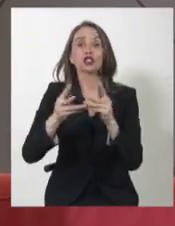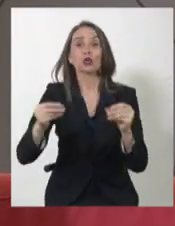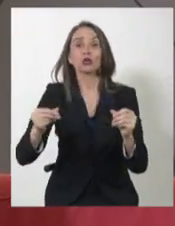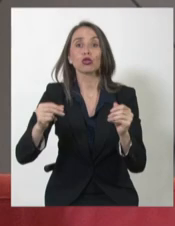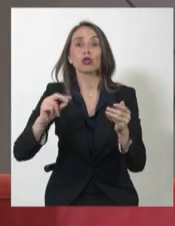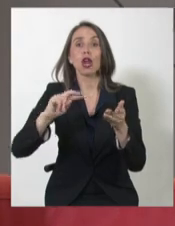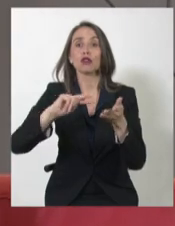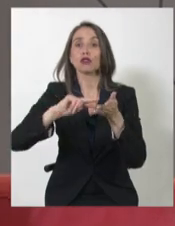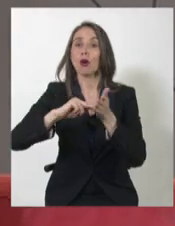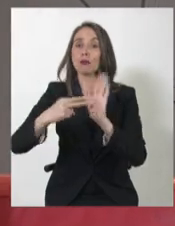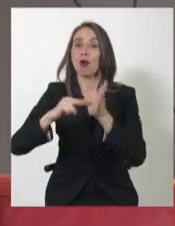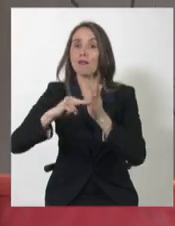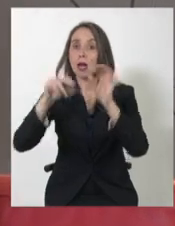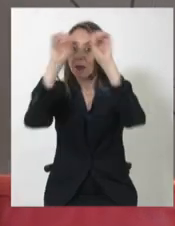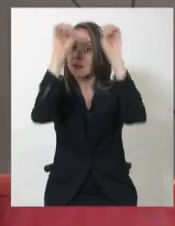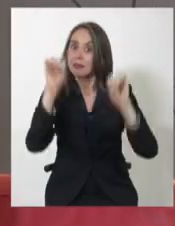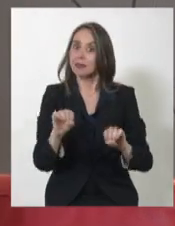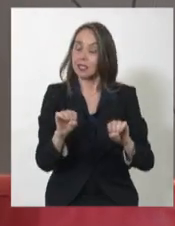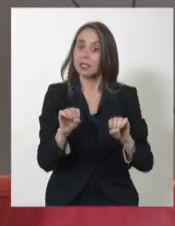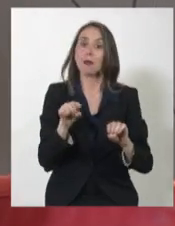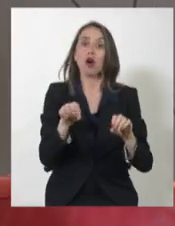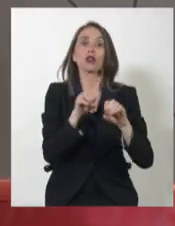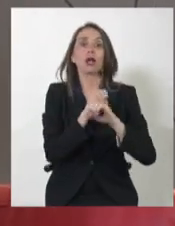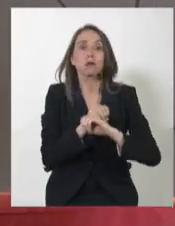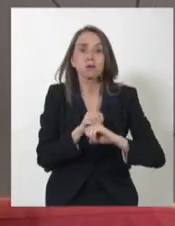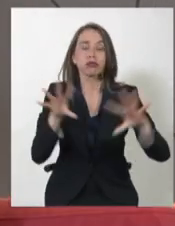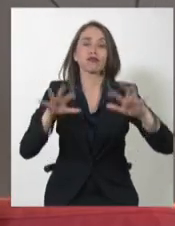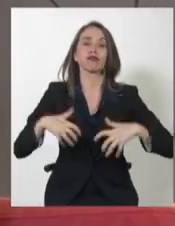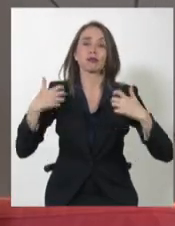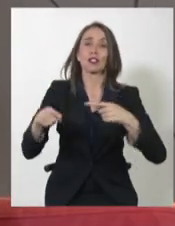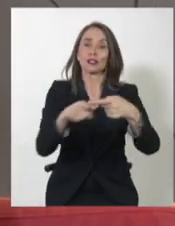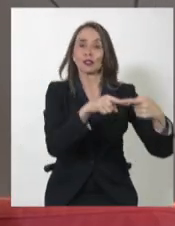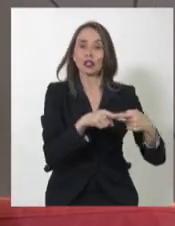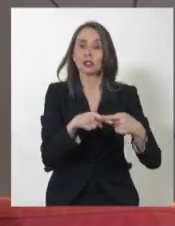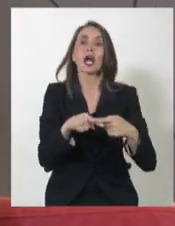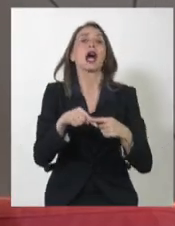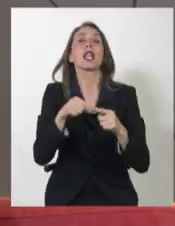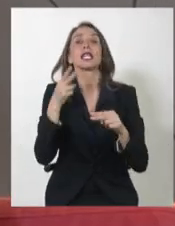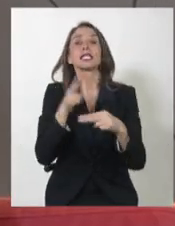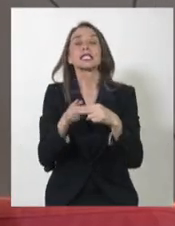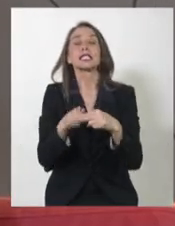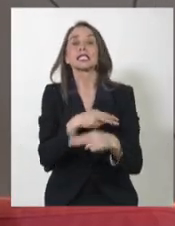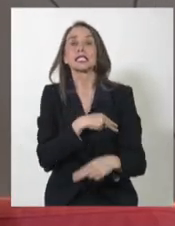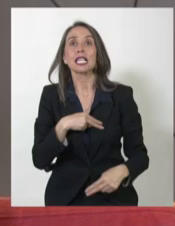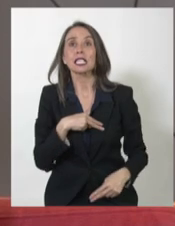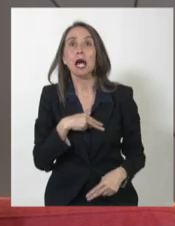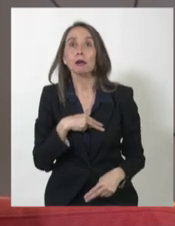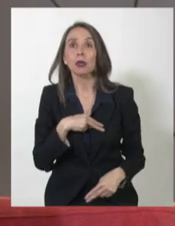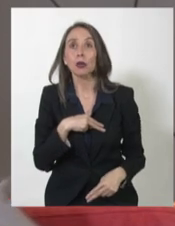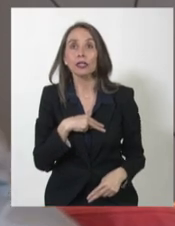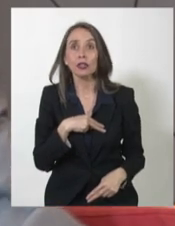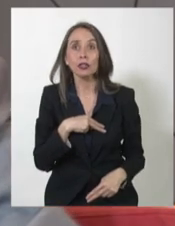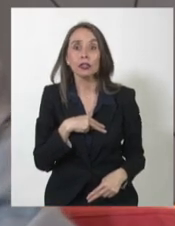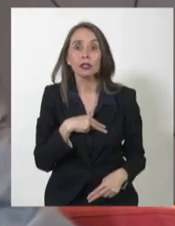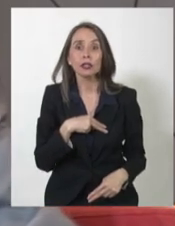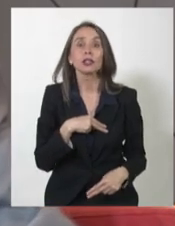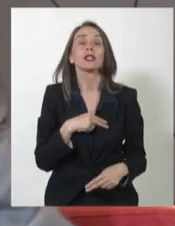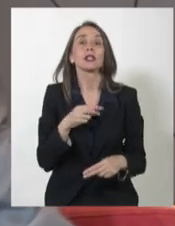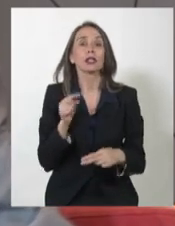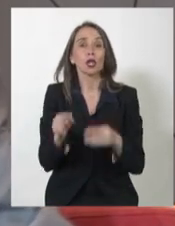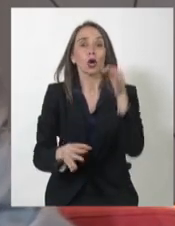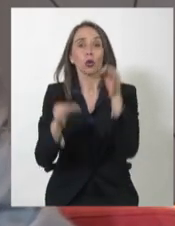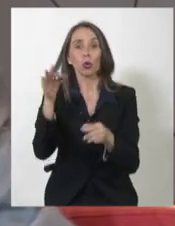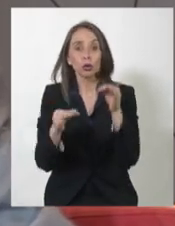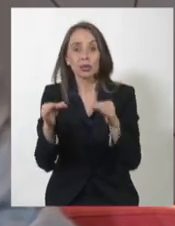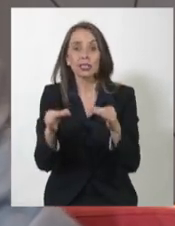estructurales. Este estallido social, si me permiten la metáfora, tiene un nombre, ¿no? Y eso se llama injusticia en cuanto a nuestras condiciones